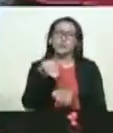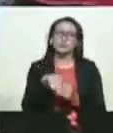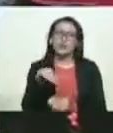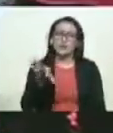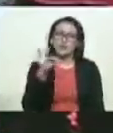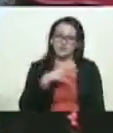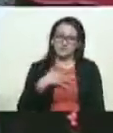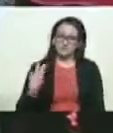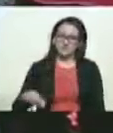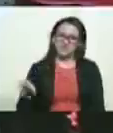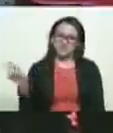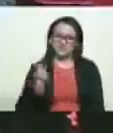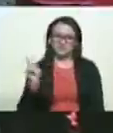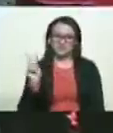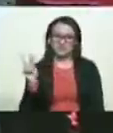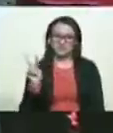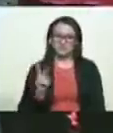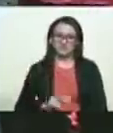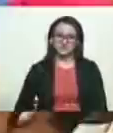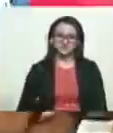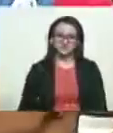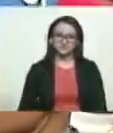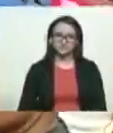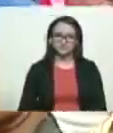presidente de la república